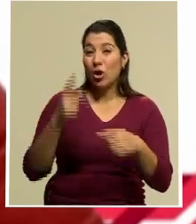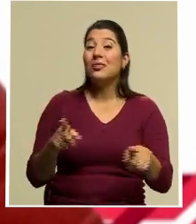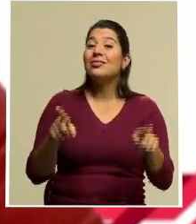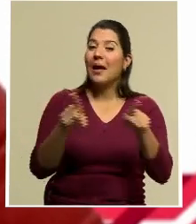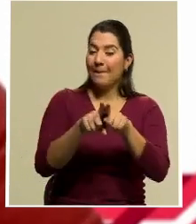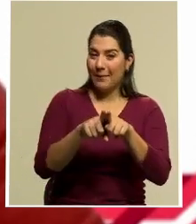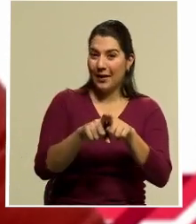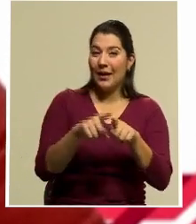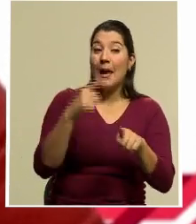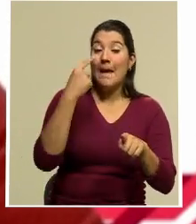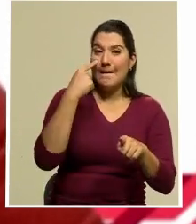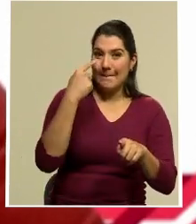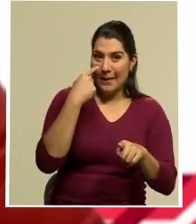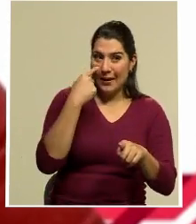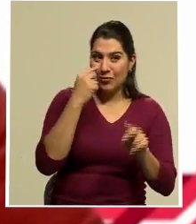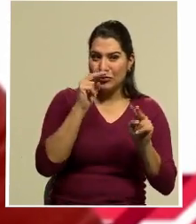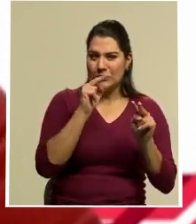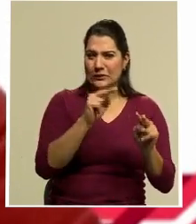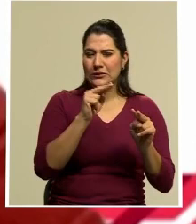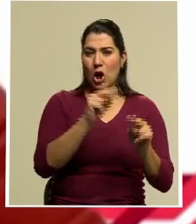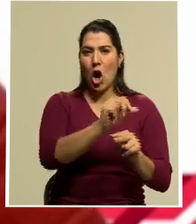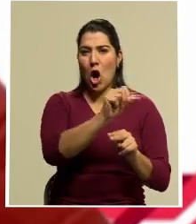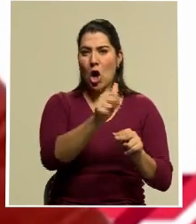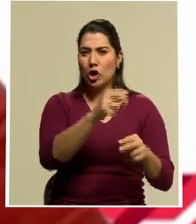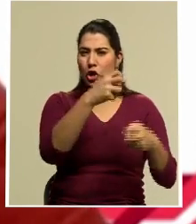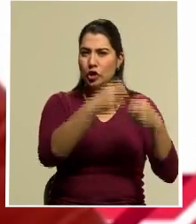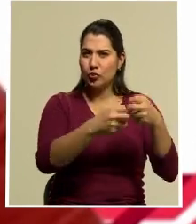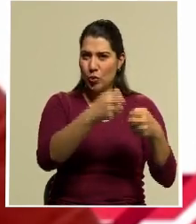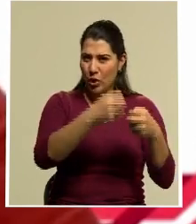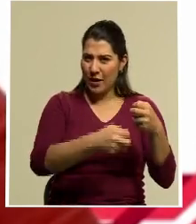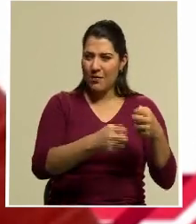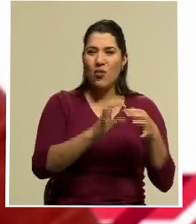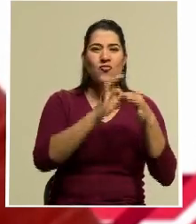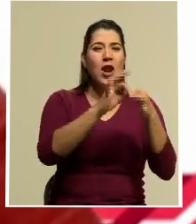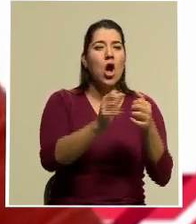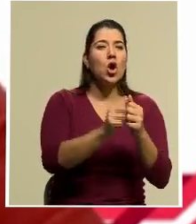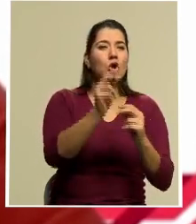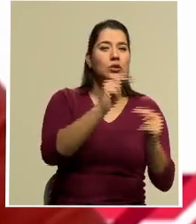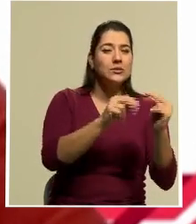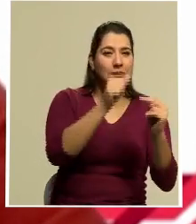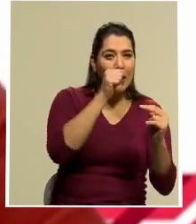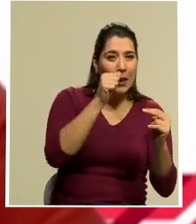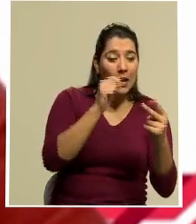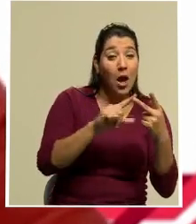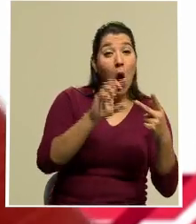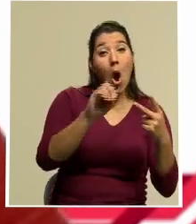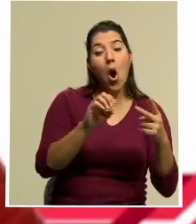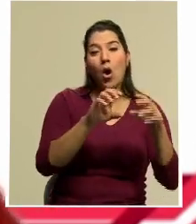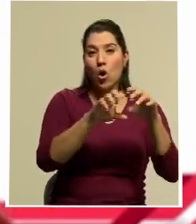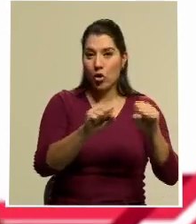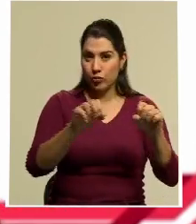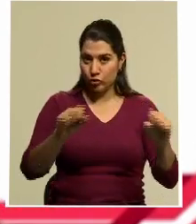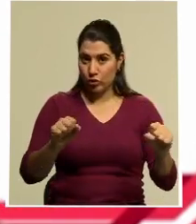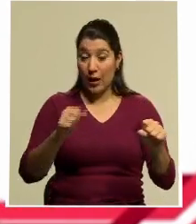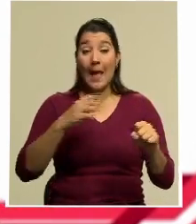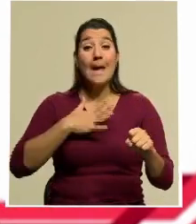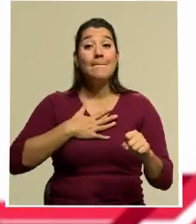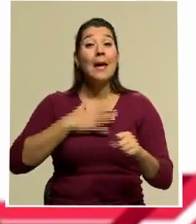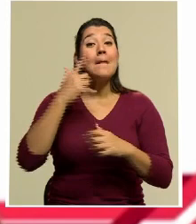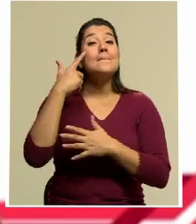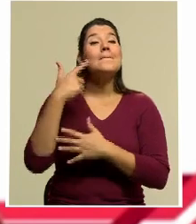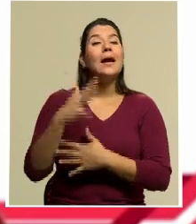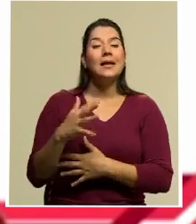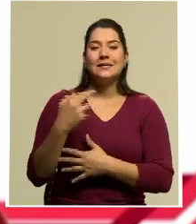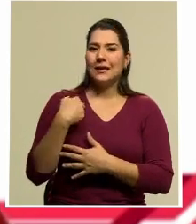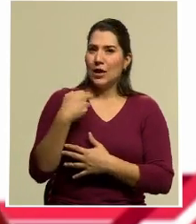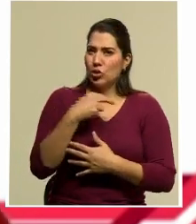luz amarilla del semáforo, tanto en temas de narcotráfico como en temas de corrupción. Me parece que estamos